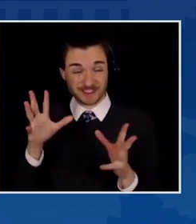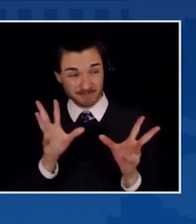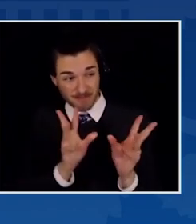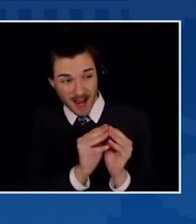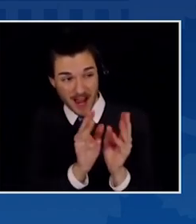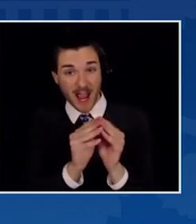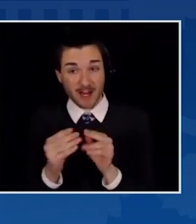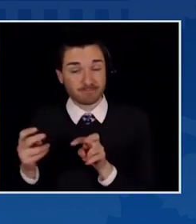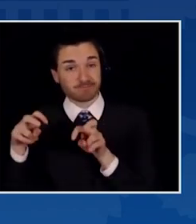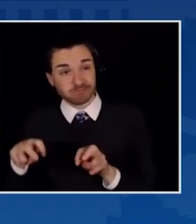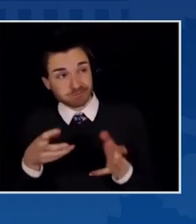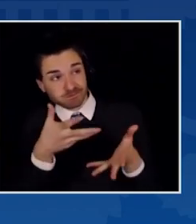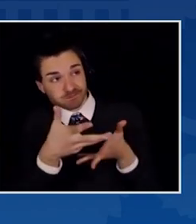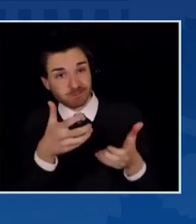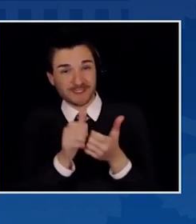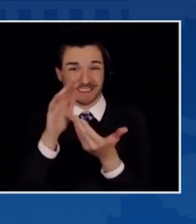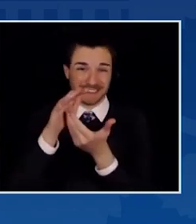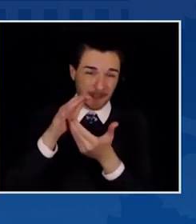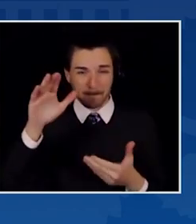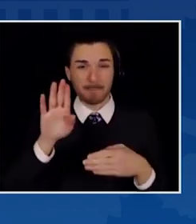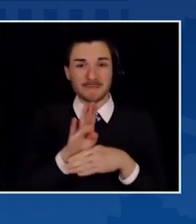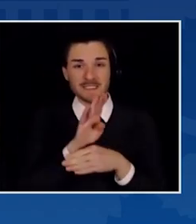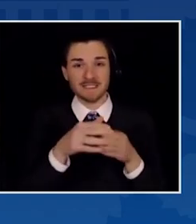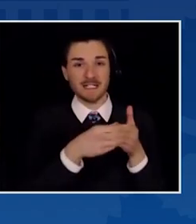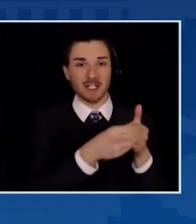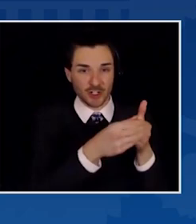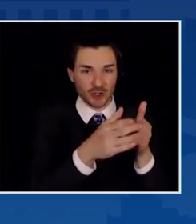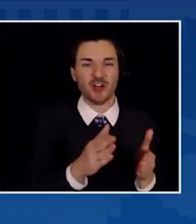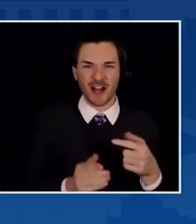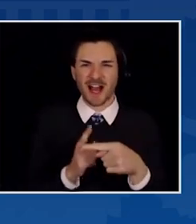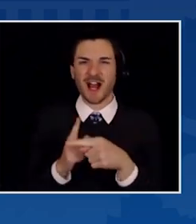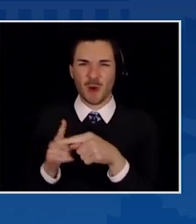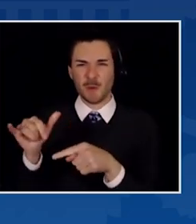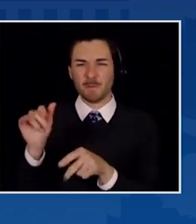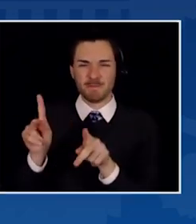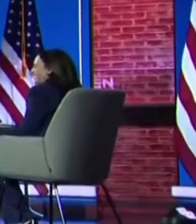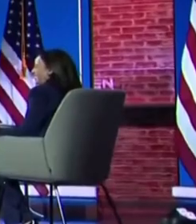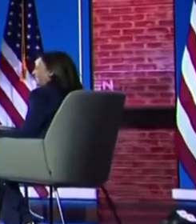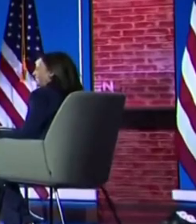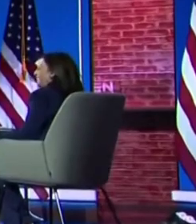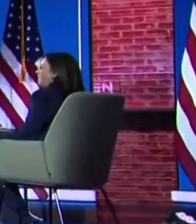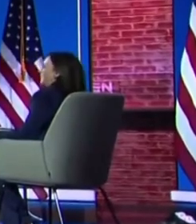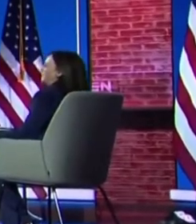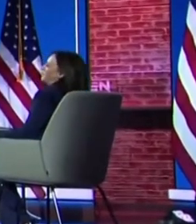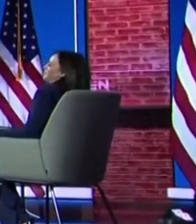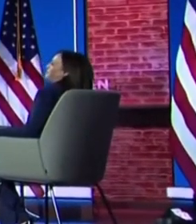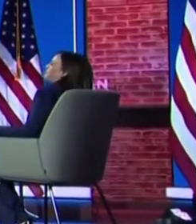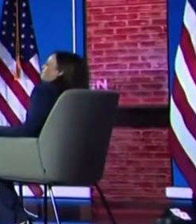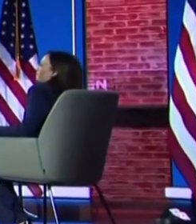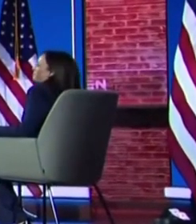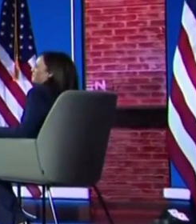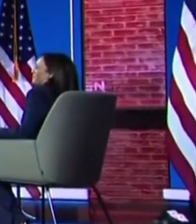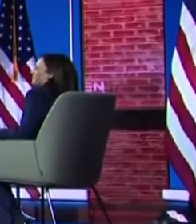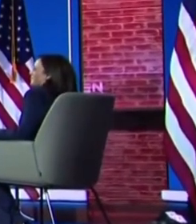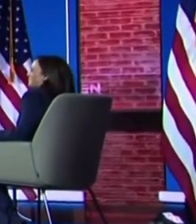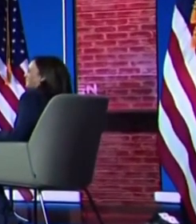de facer y modernas compañías que han anunciado resultados exitosos entre tanto la administración trump aún